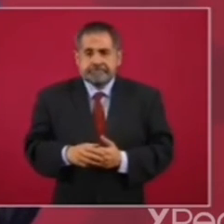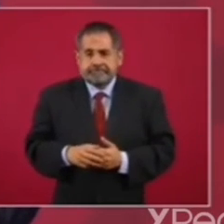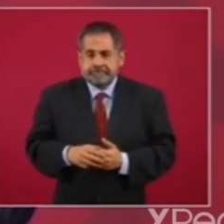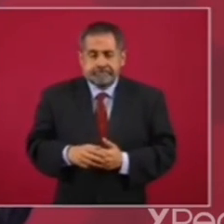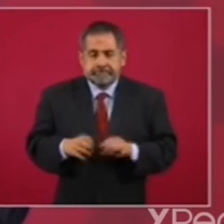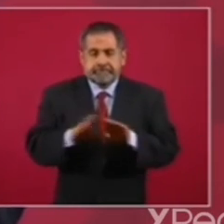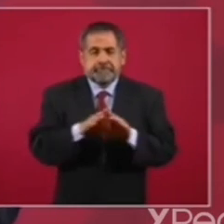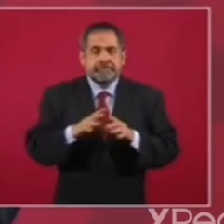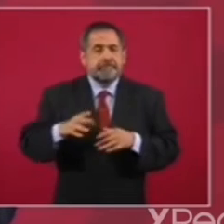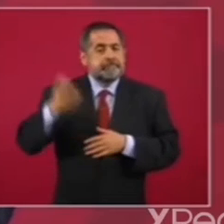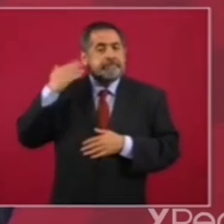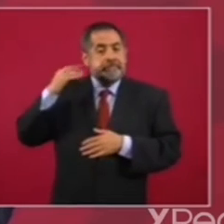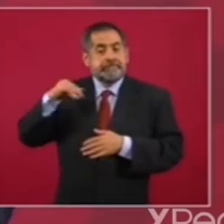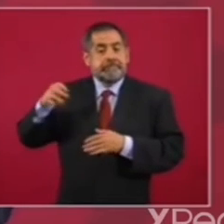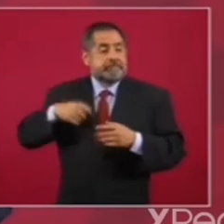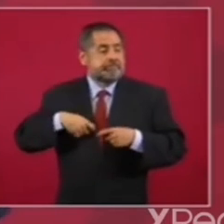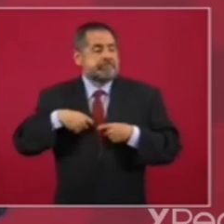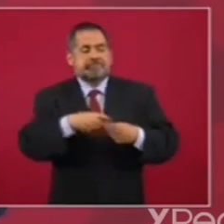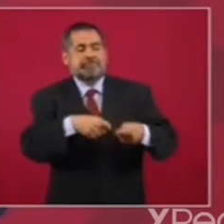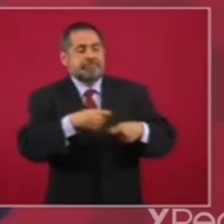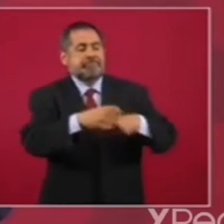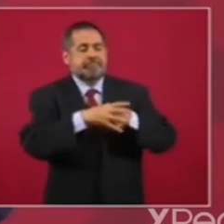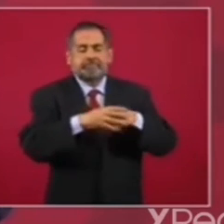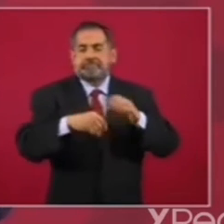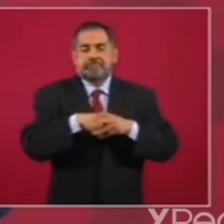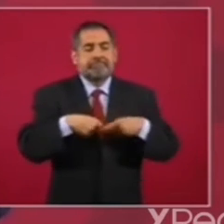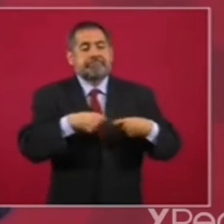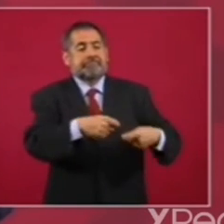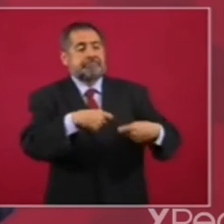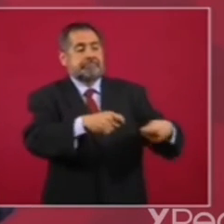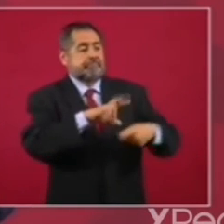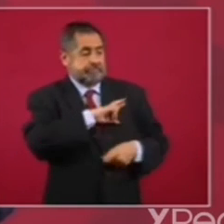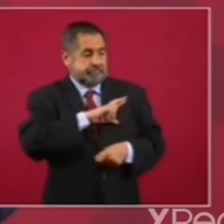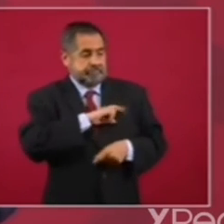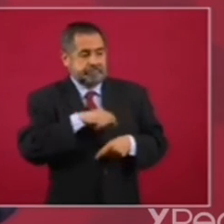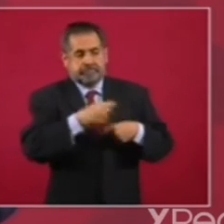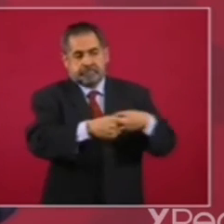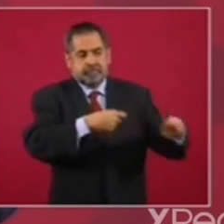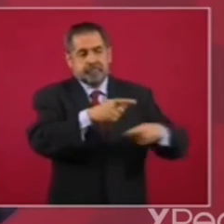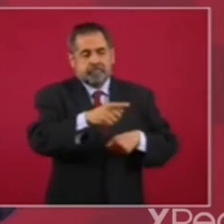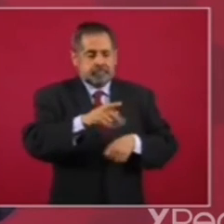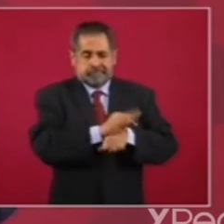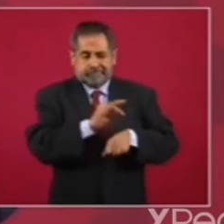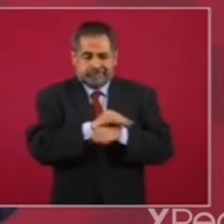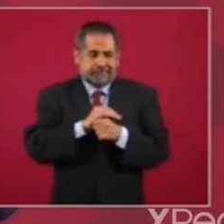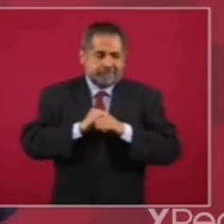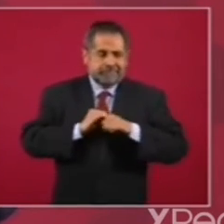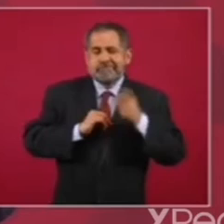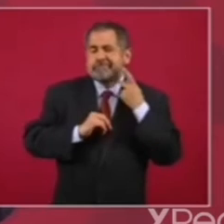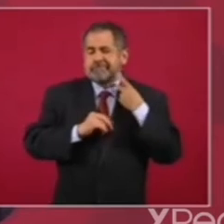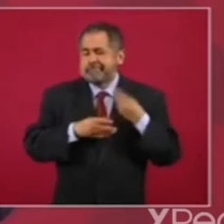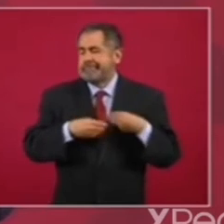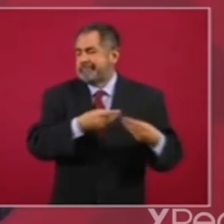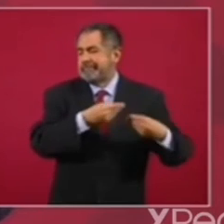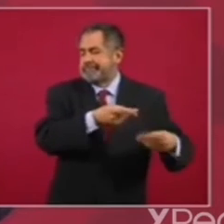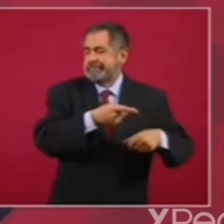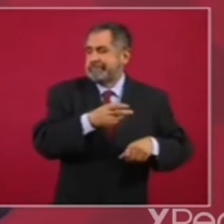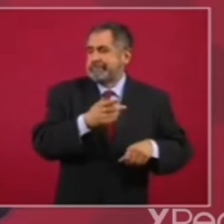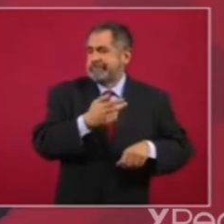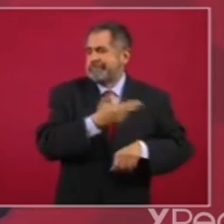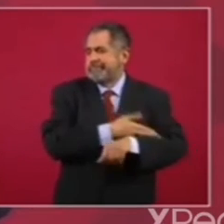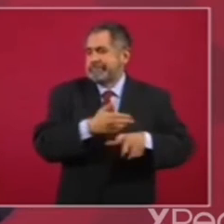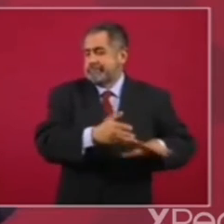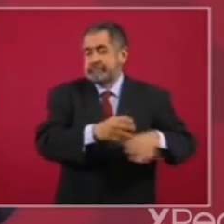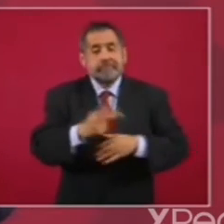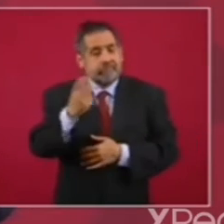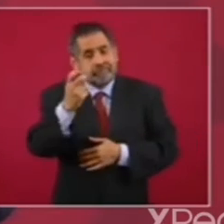y las entrega, ¿sí?, a particulares, allegados a políticos.